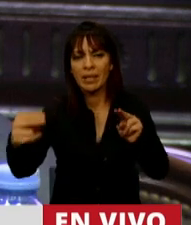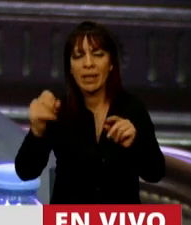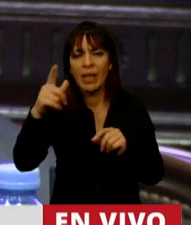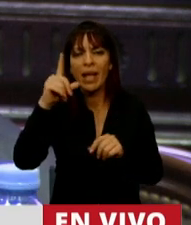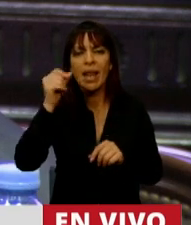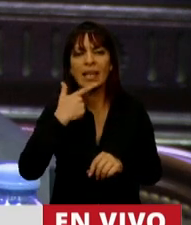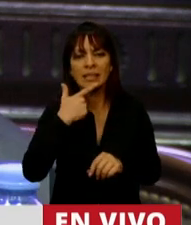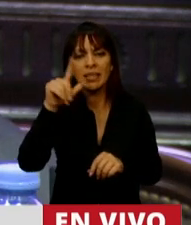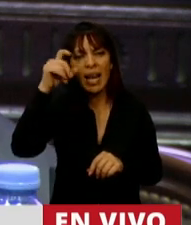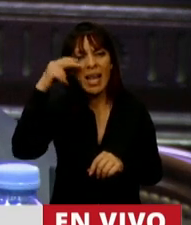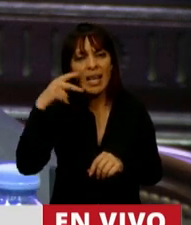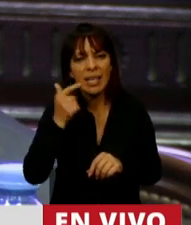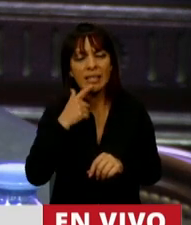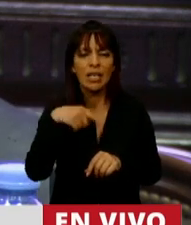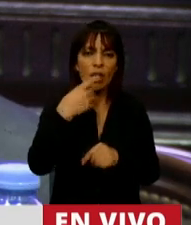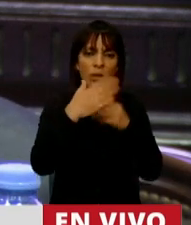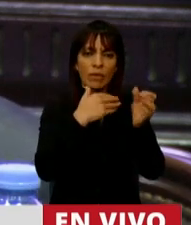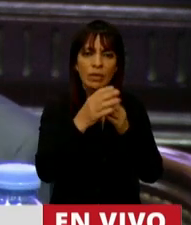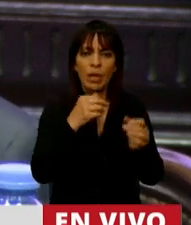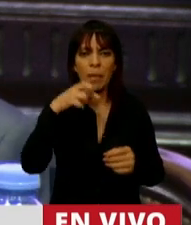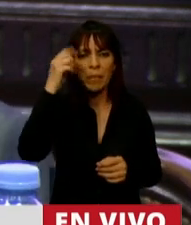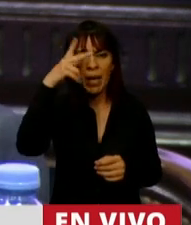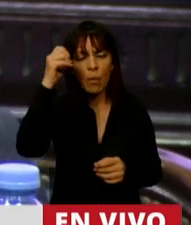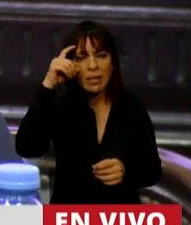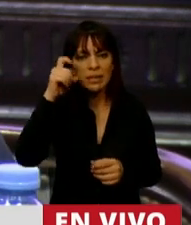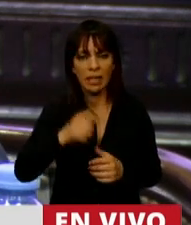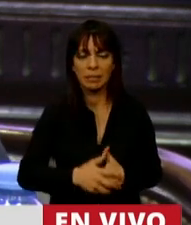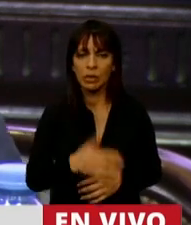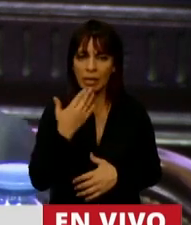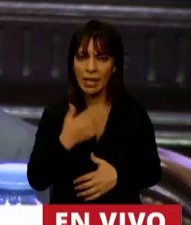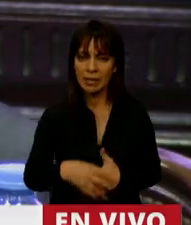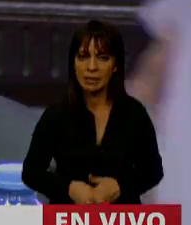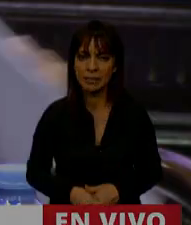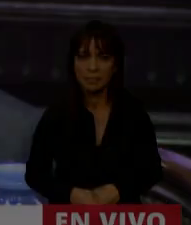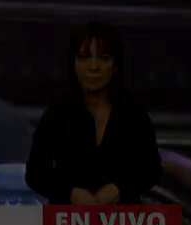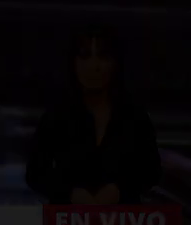obras de infraestructura del Paso Pehuenche. Muchas gracias, señor presidente. Gracias, diputado. En el uso de la...